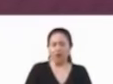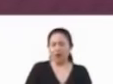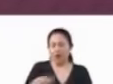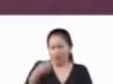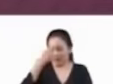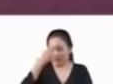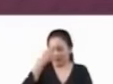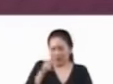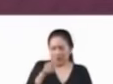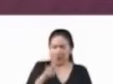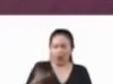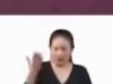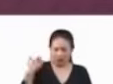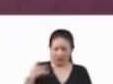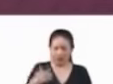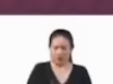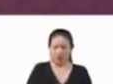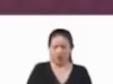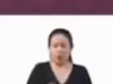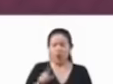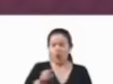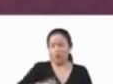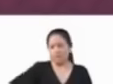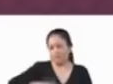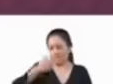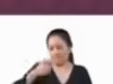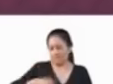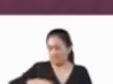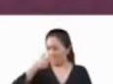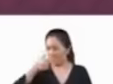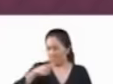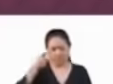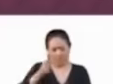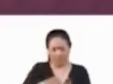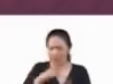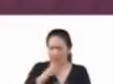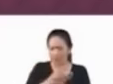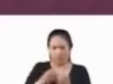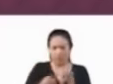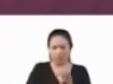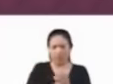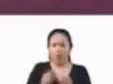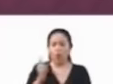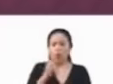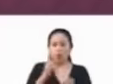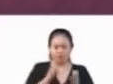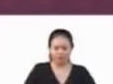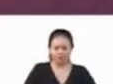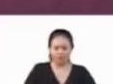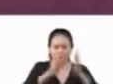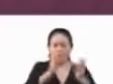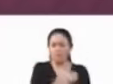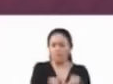caso, porque quiero recordar de nuevo que el primer caso vino de una explosión de un